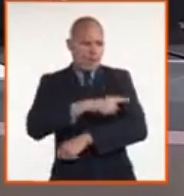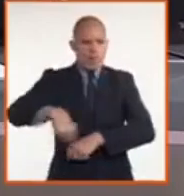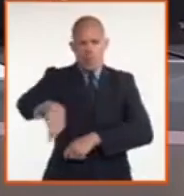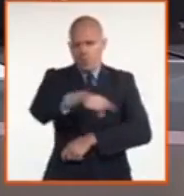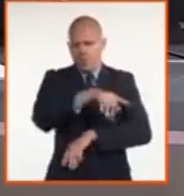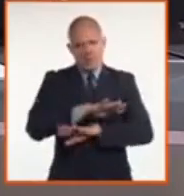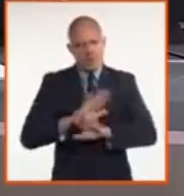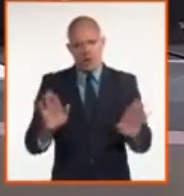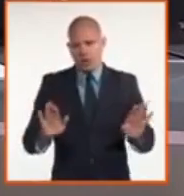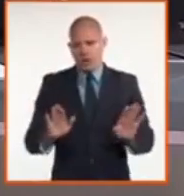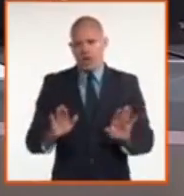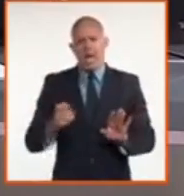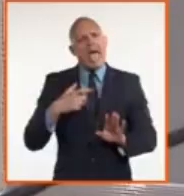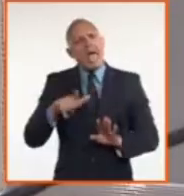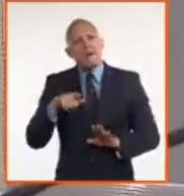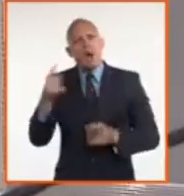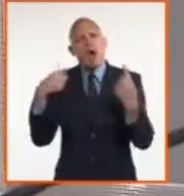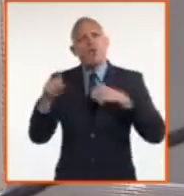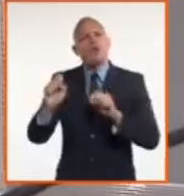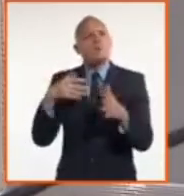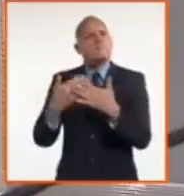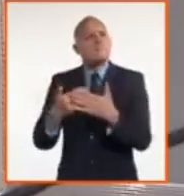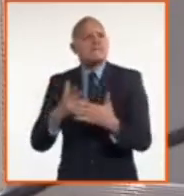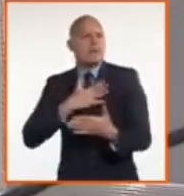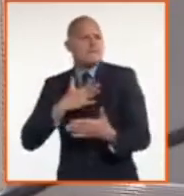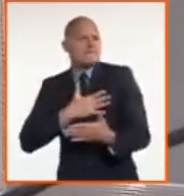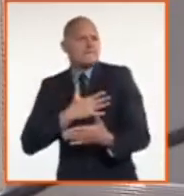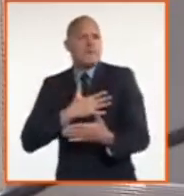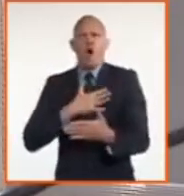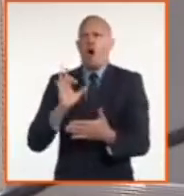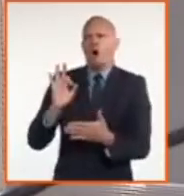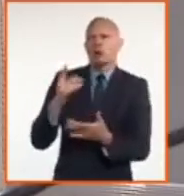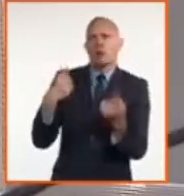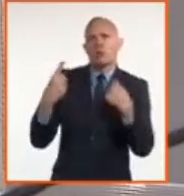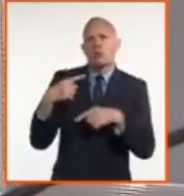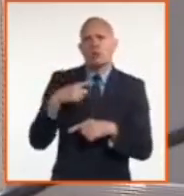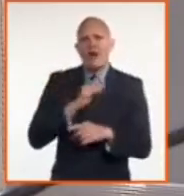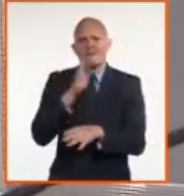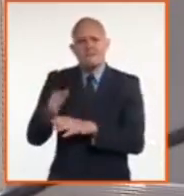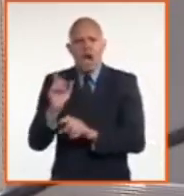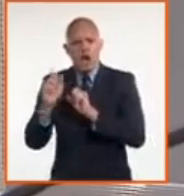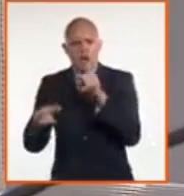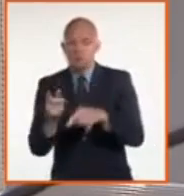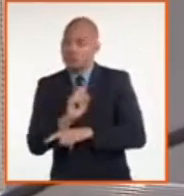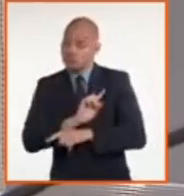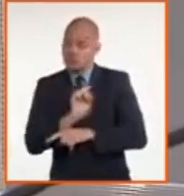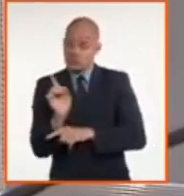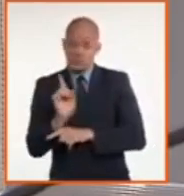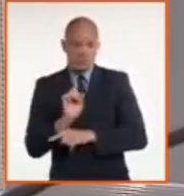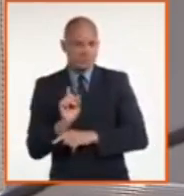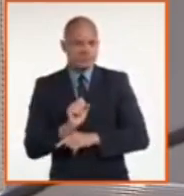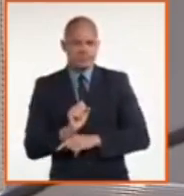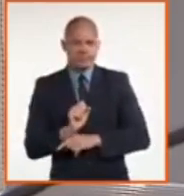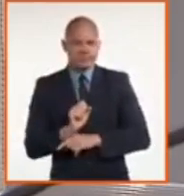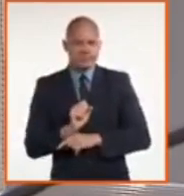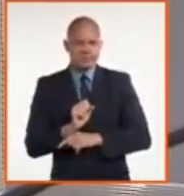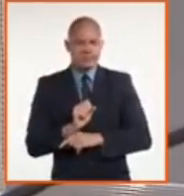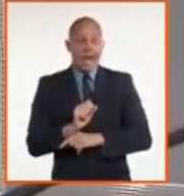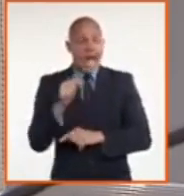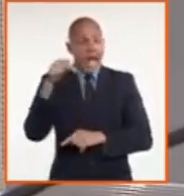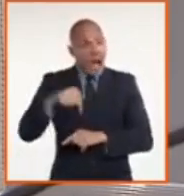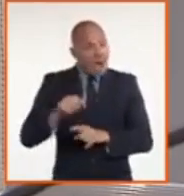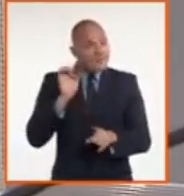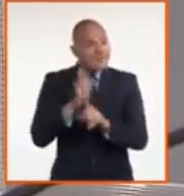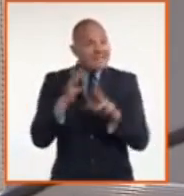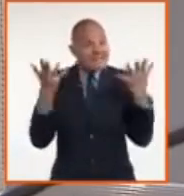aunque sean privadas no en este primer momento hemos establecido que solamente sean las personas naturales